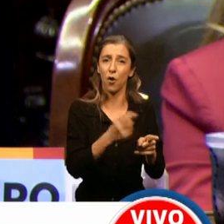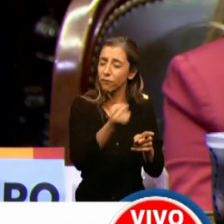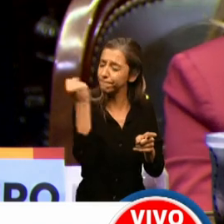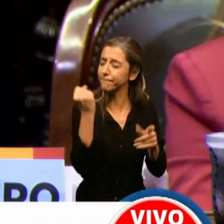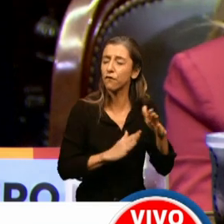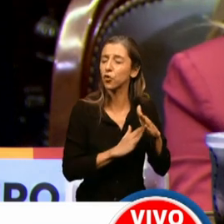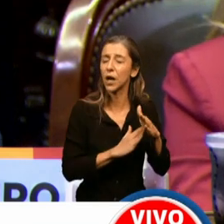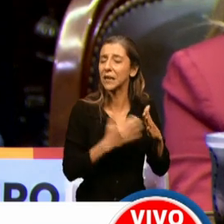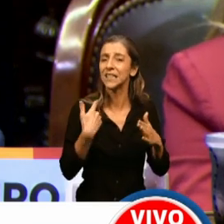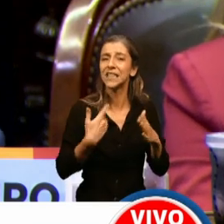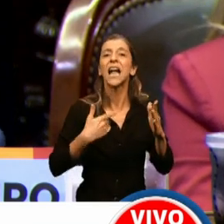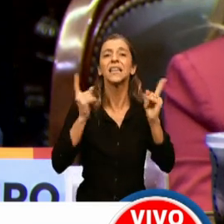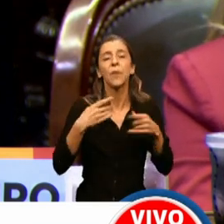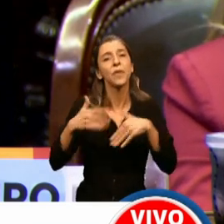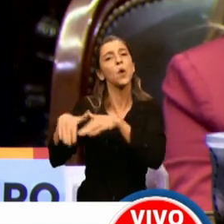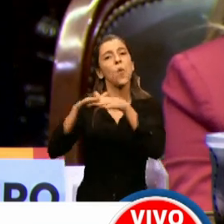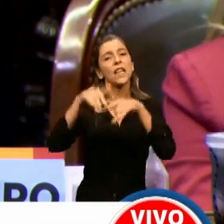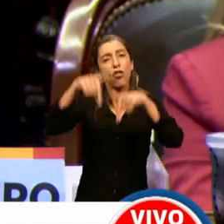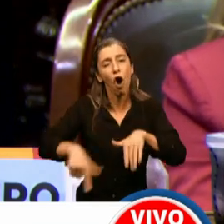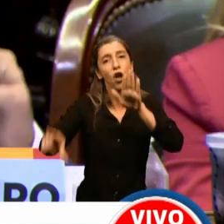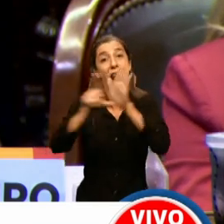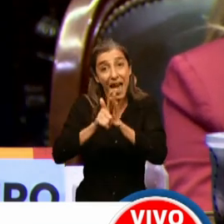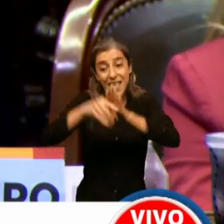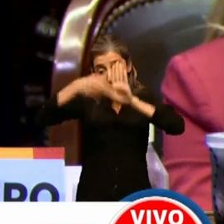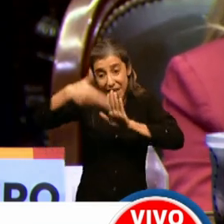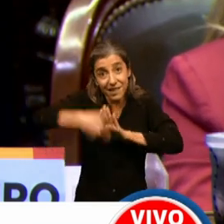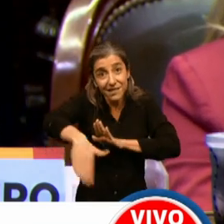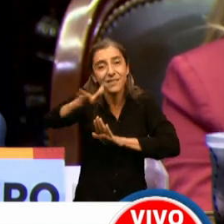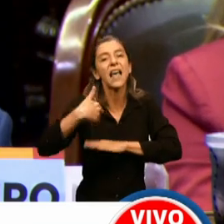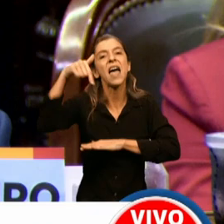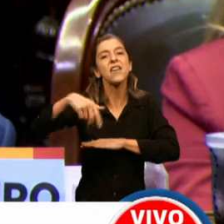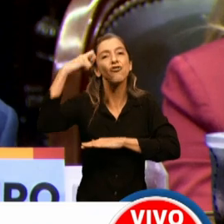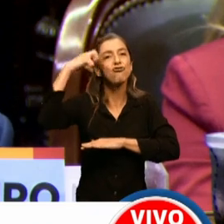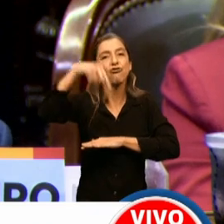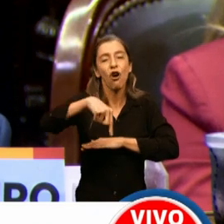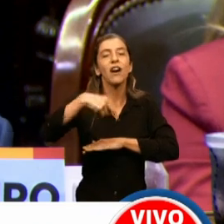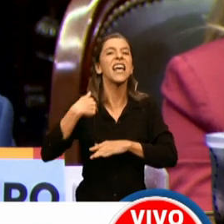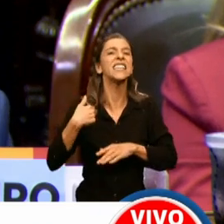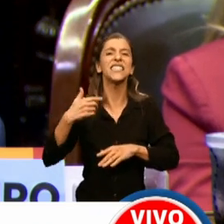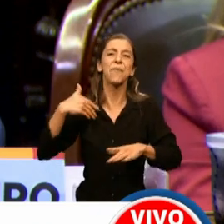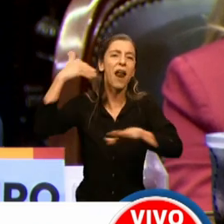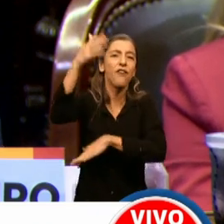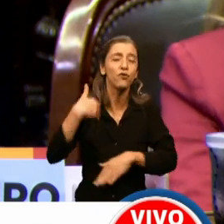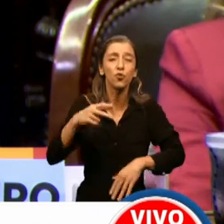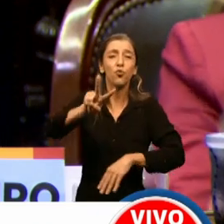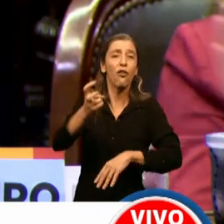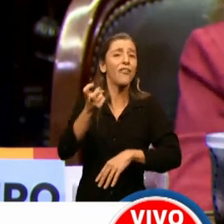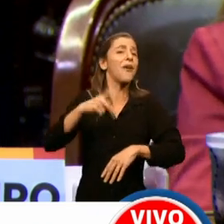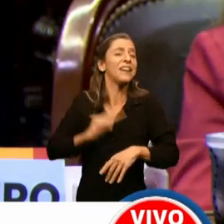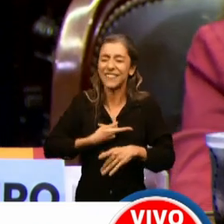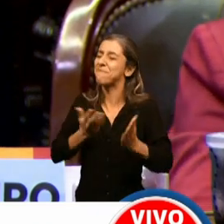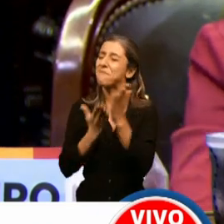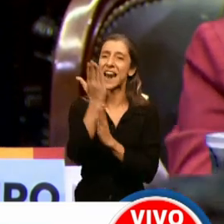igualdad hoy empiece a hacerse ley y que en este congreso invada la furia travesti para siempre muchas